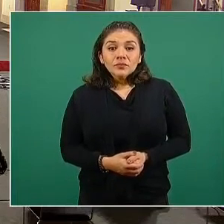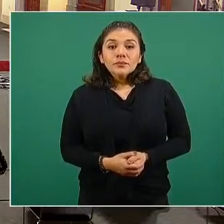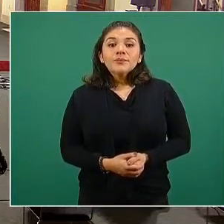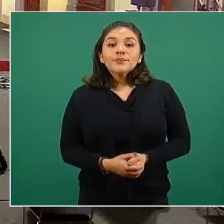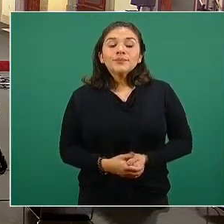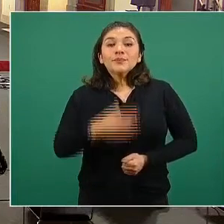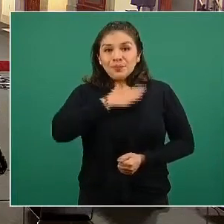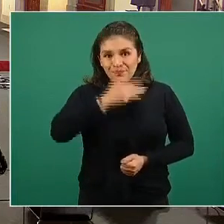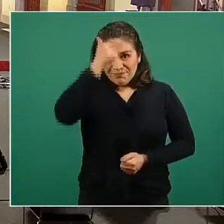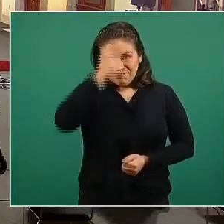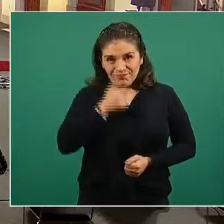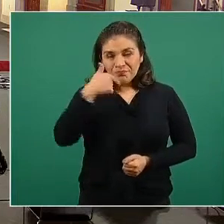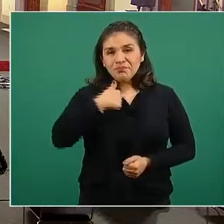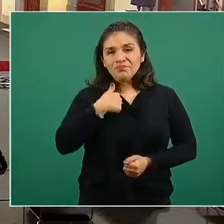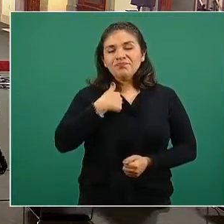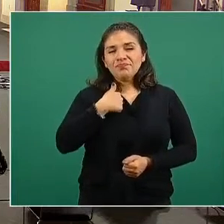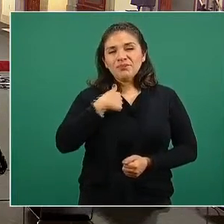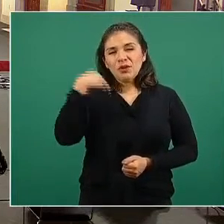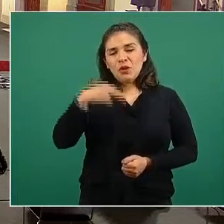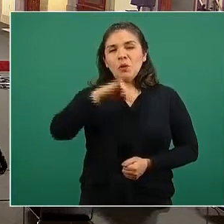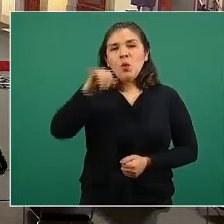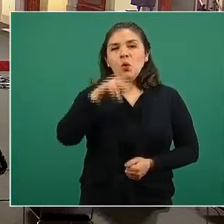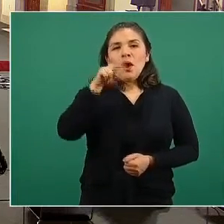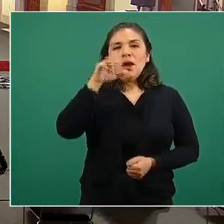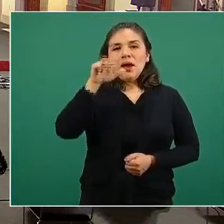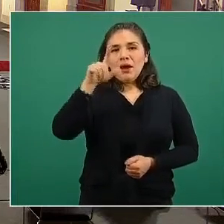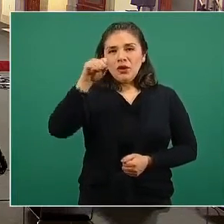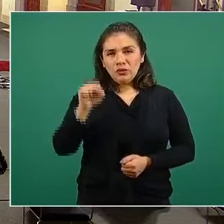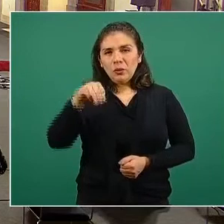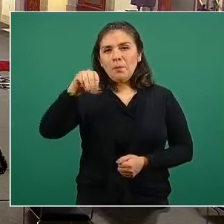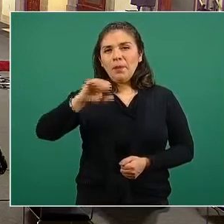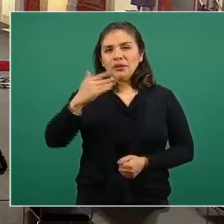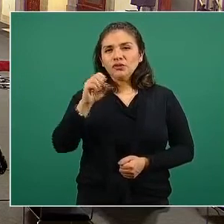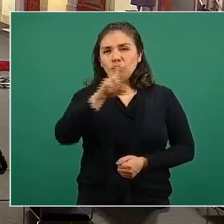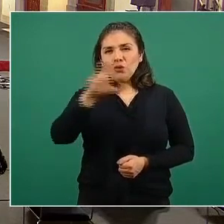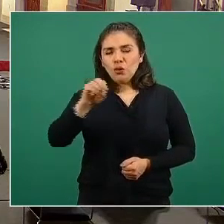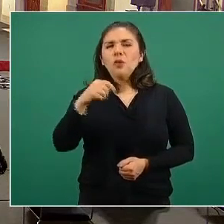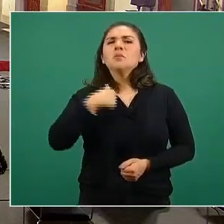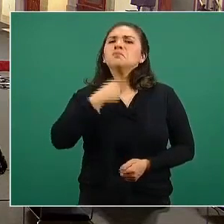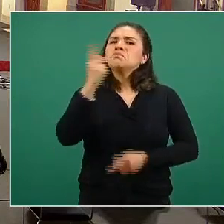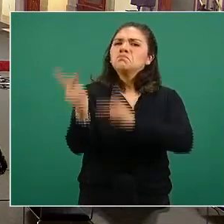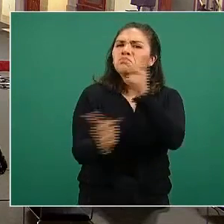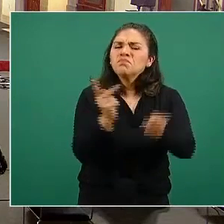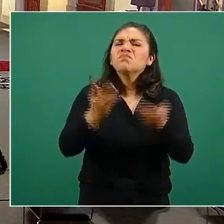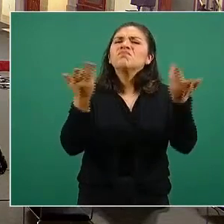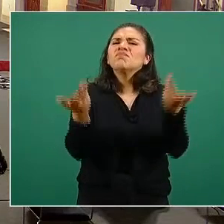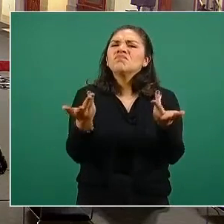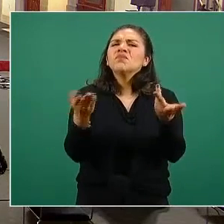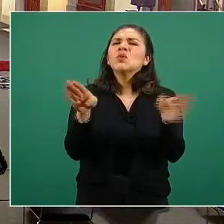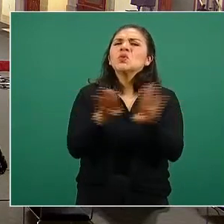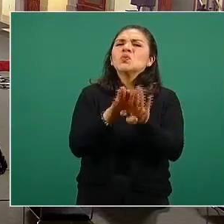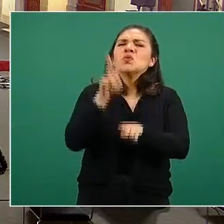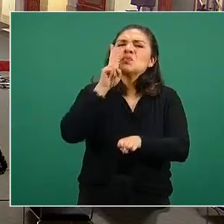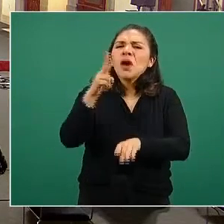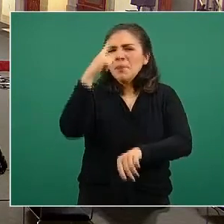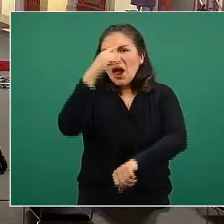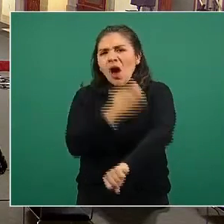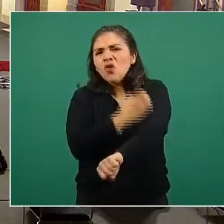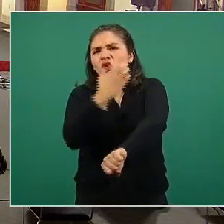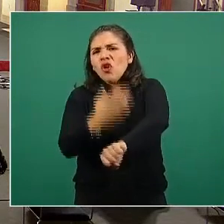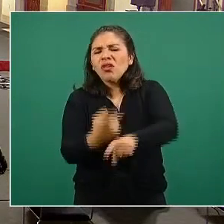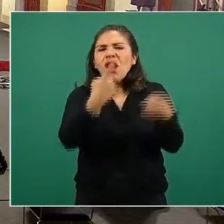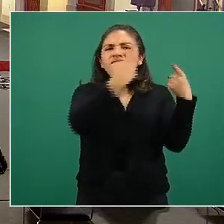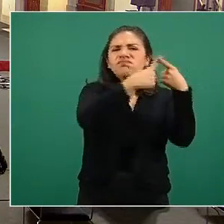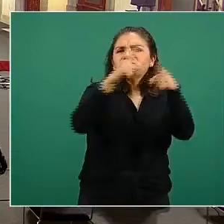Sí, buenas noches, soy el doctor Anomía Juan Carlos Machorro, AM de Querétaro. Doctor, ¿cómo está la cuestión de coordinarse con